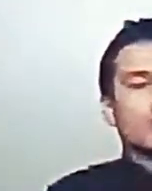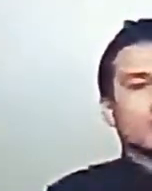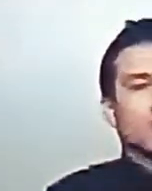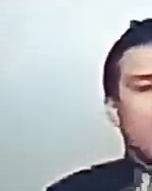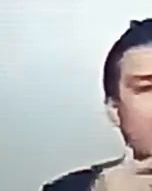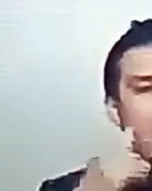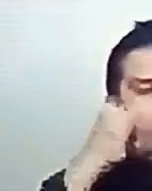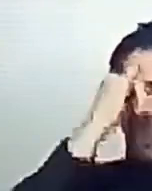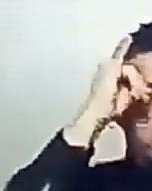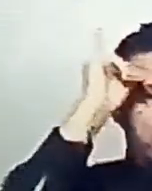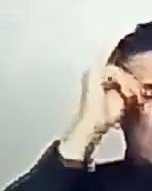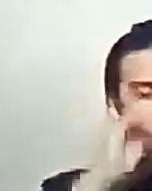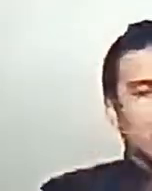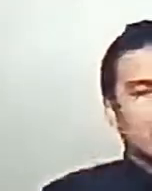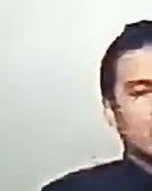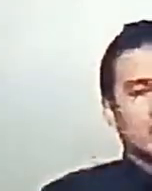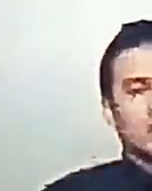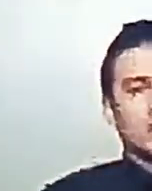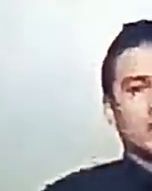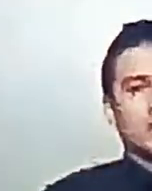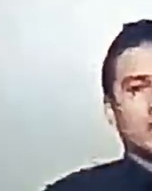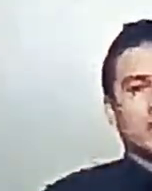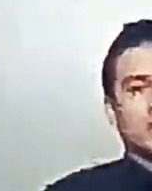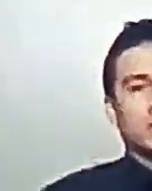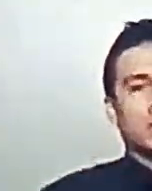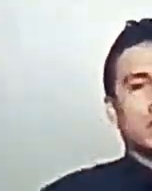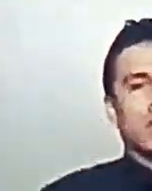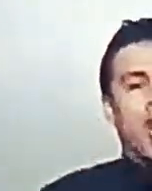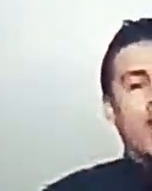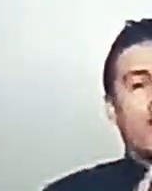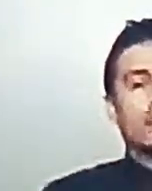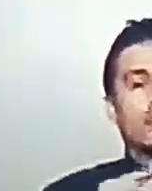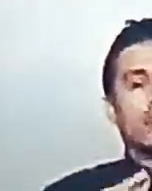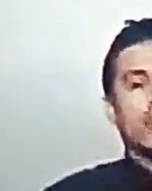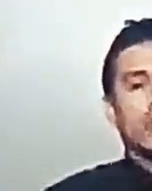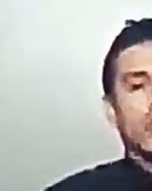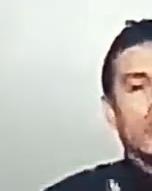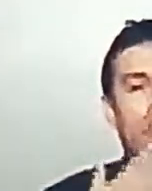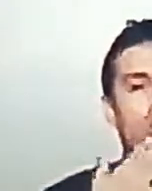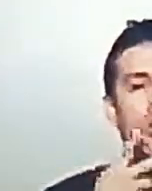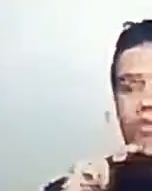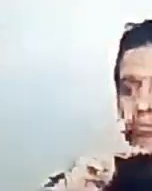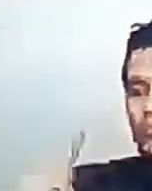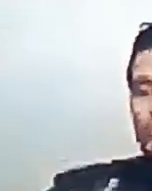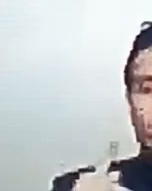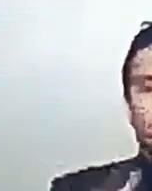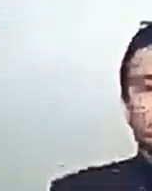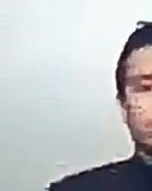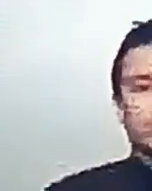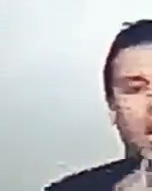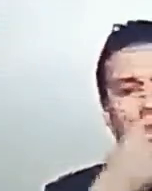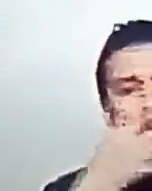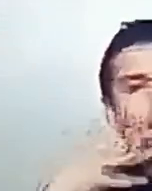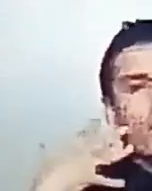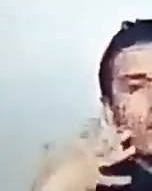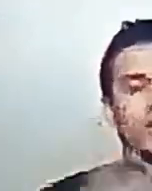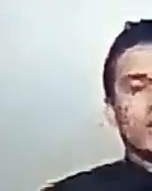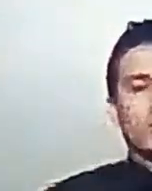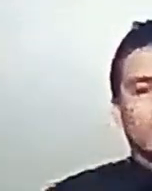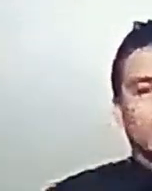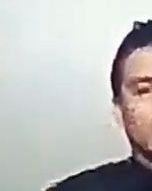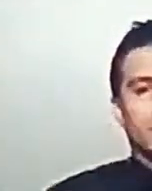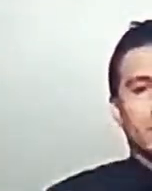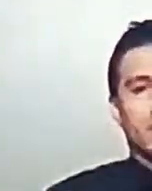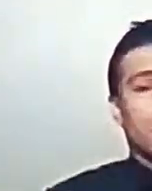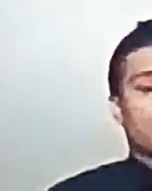plan de crear el centro de comercialización del ganado en pie, como lo hizo la prefectura de Santo Domingo. Y también mencionar que somos la